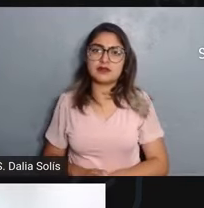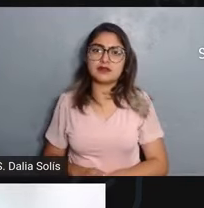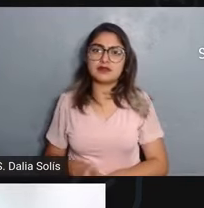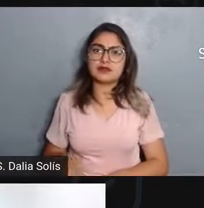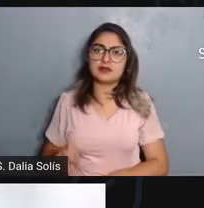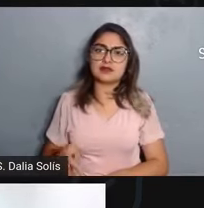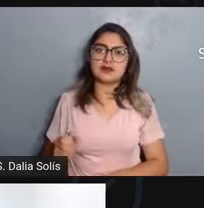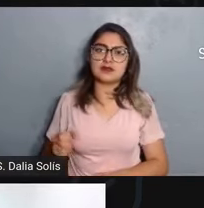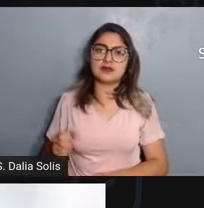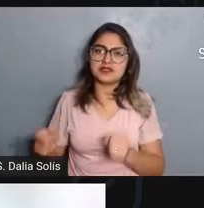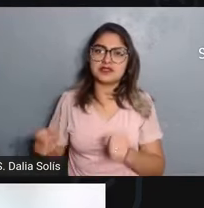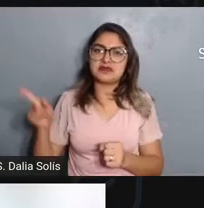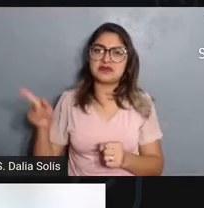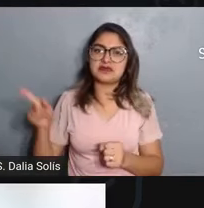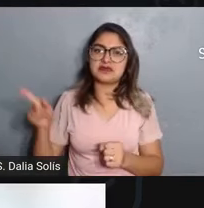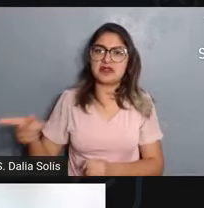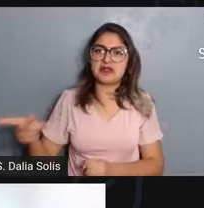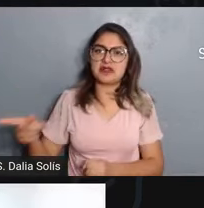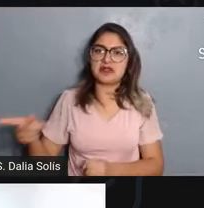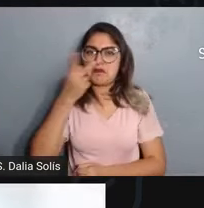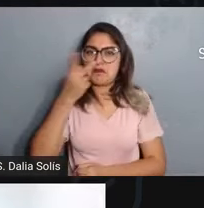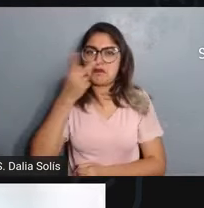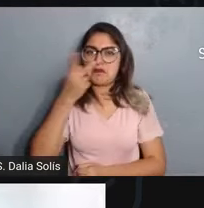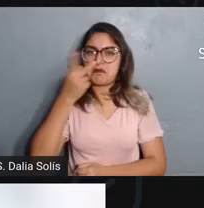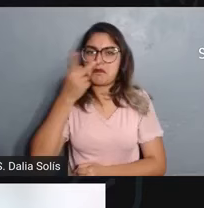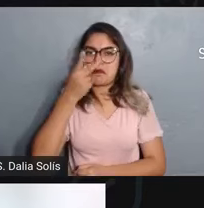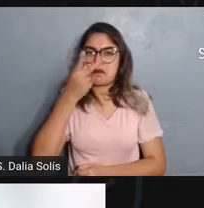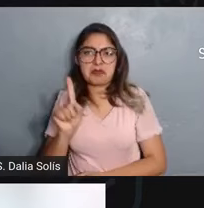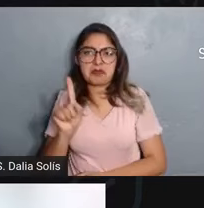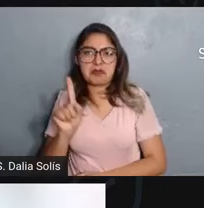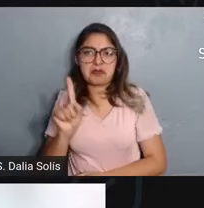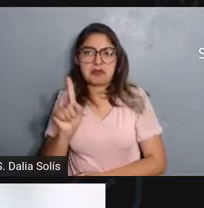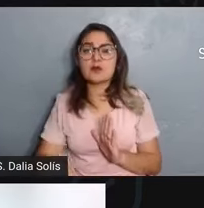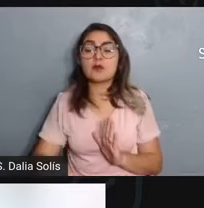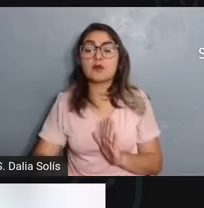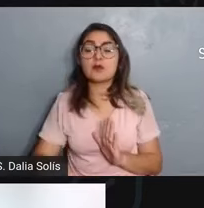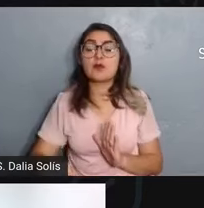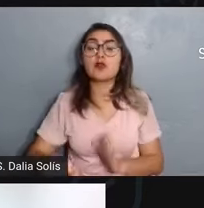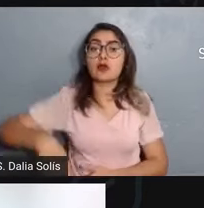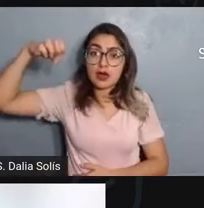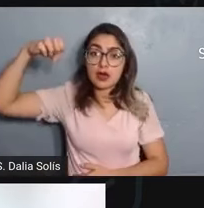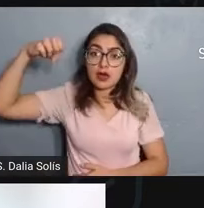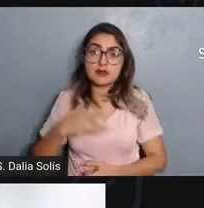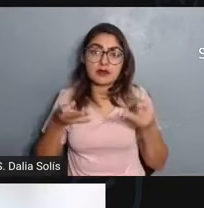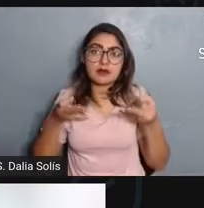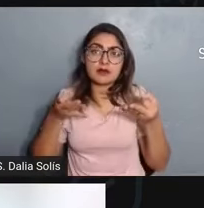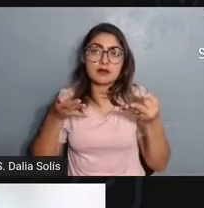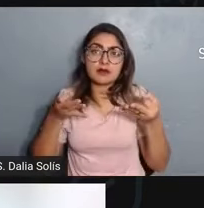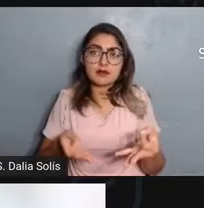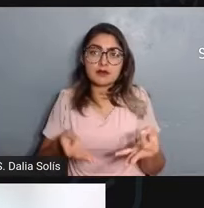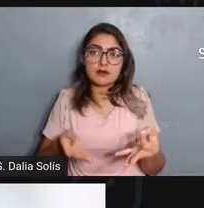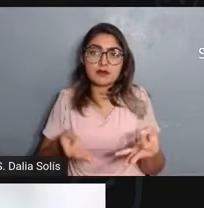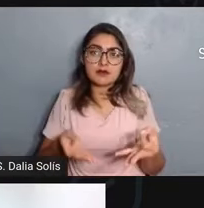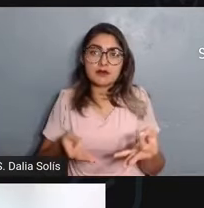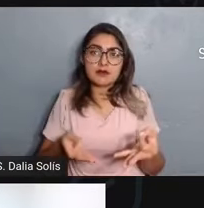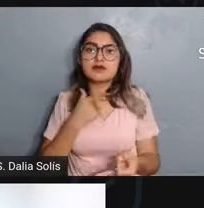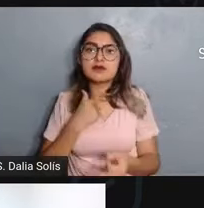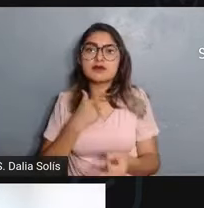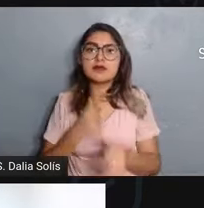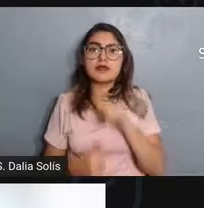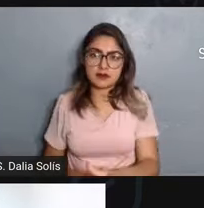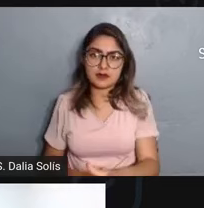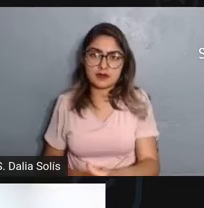sexuales. También es parte de muchos de los mitos. Hay otro por ahí que me encontré que decía que el exceso sexual que se